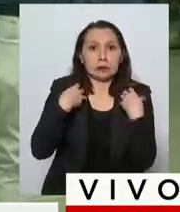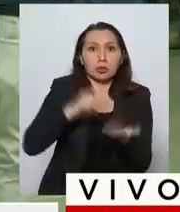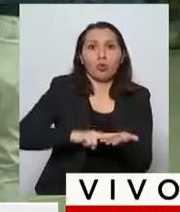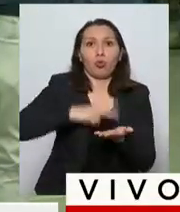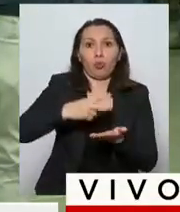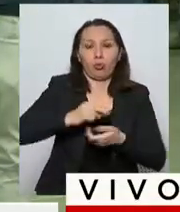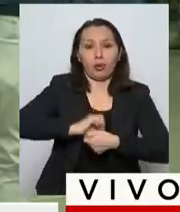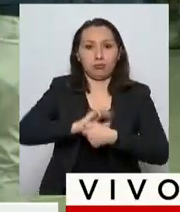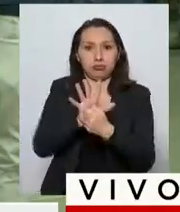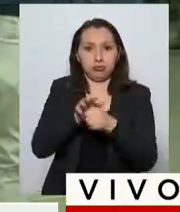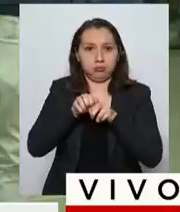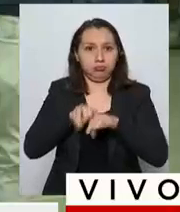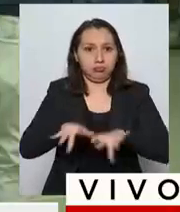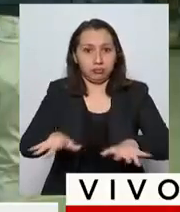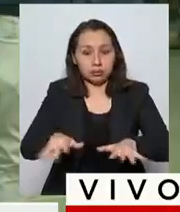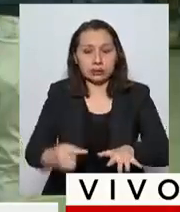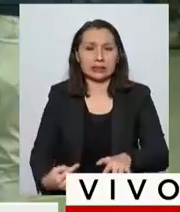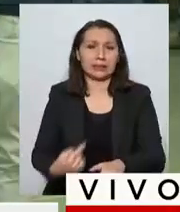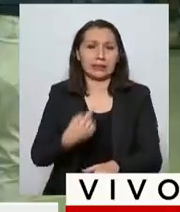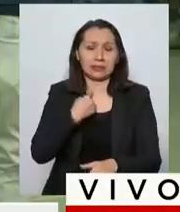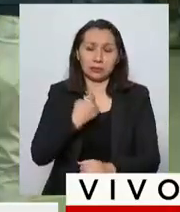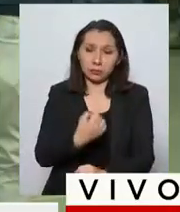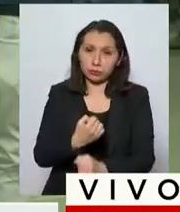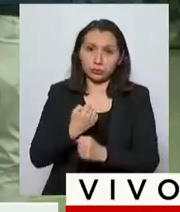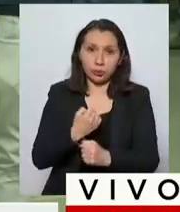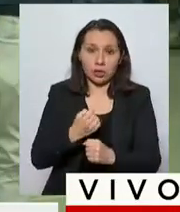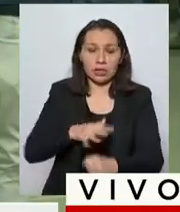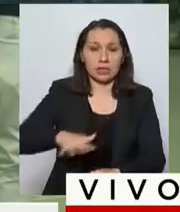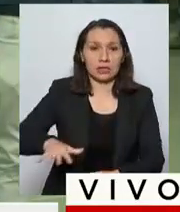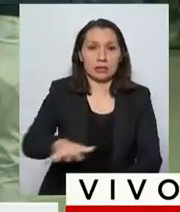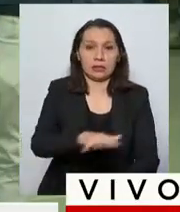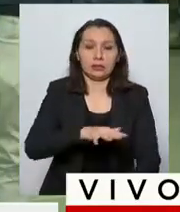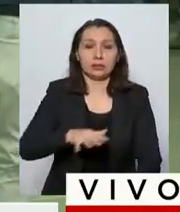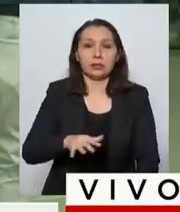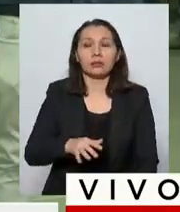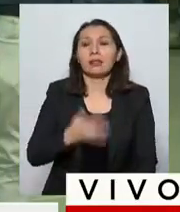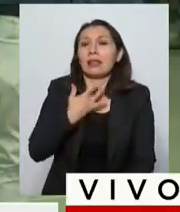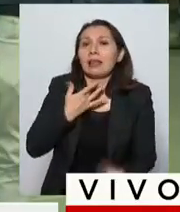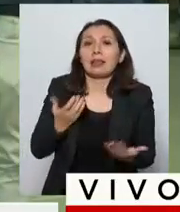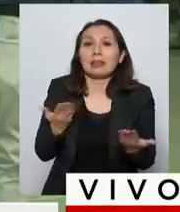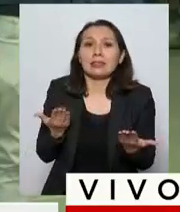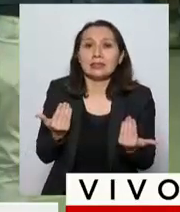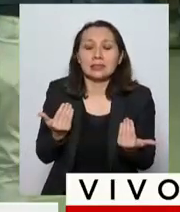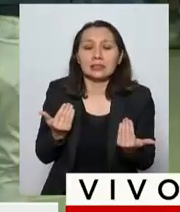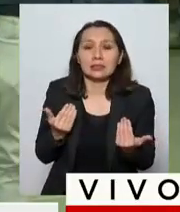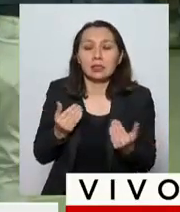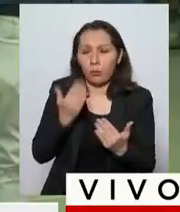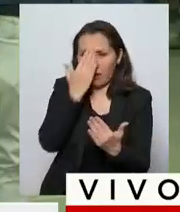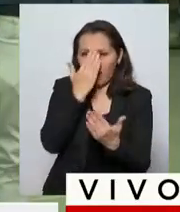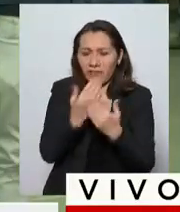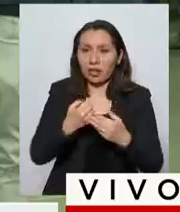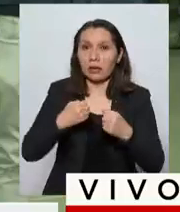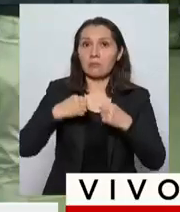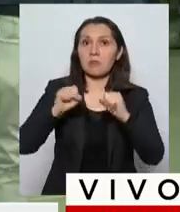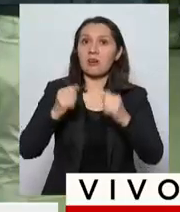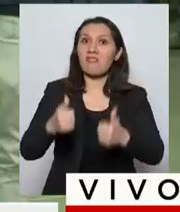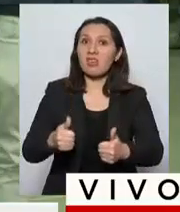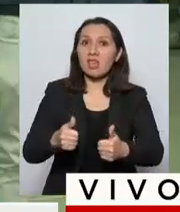pandemia que nos está golpeando con tanta fuerza. ¿Qué necesitamos para enfrentar con éxito esta